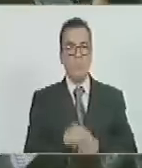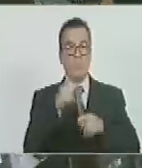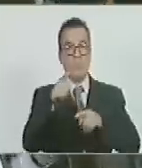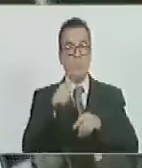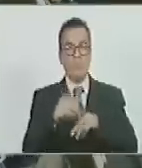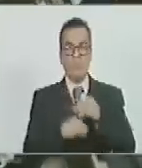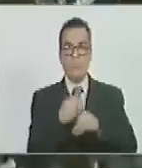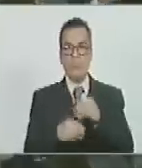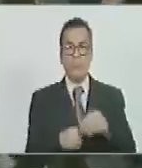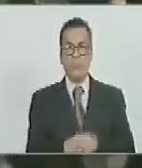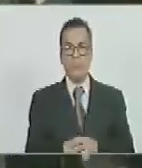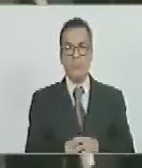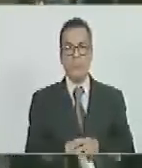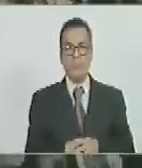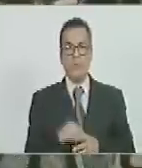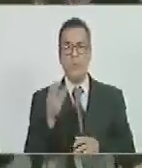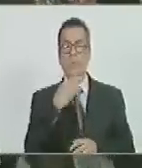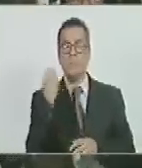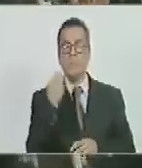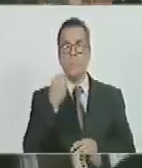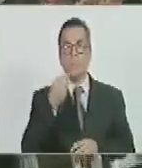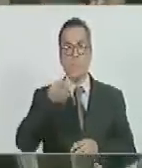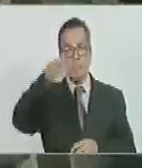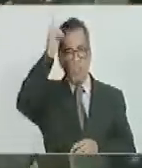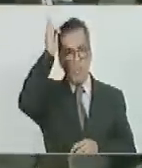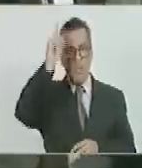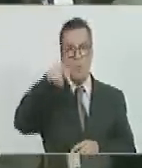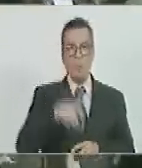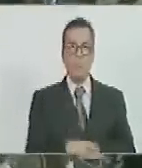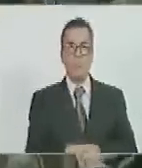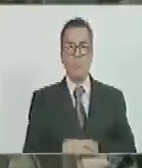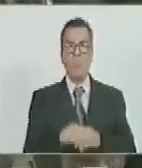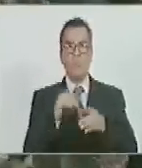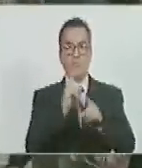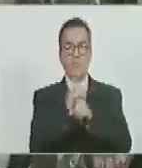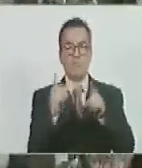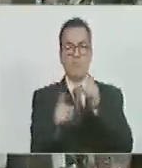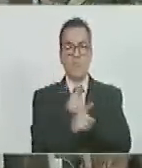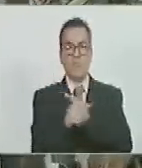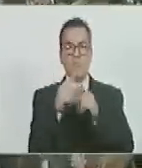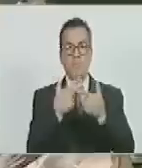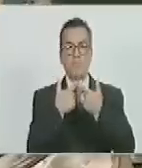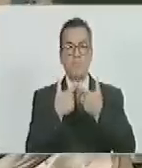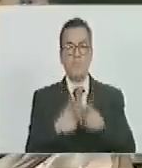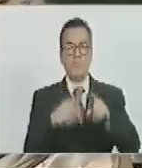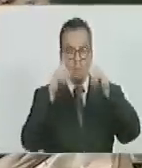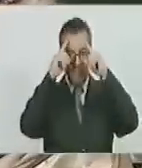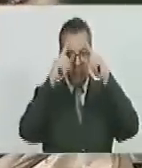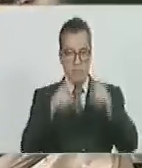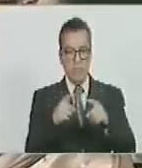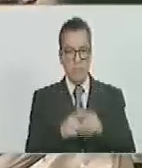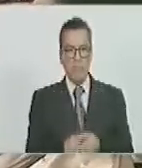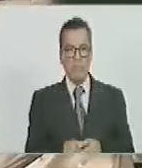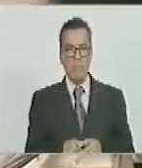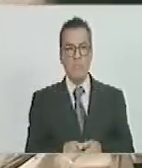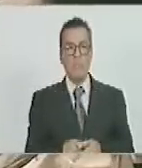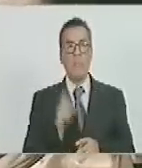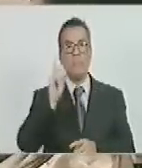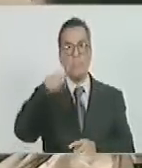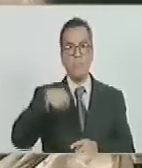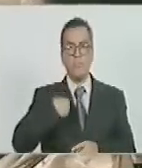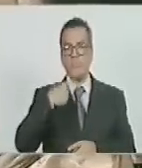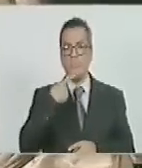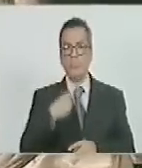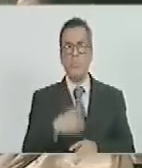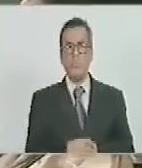evento a la juventud indígena como agentes de cambio para la libre determinación. Y también le